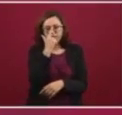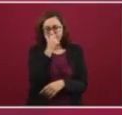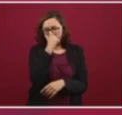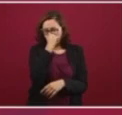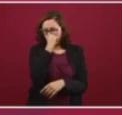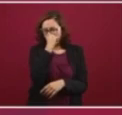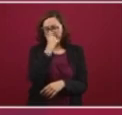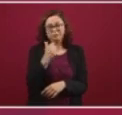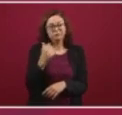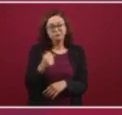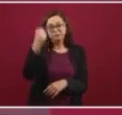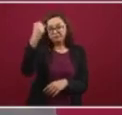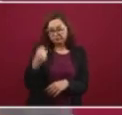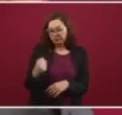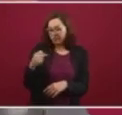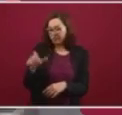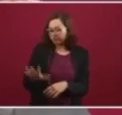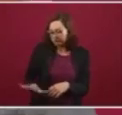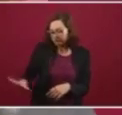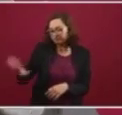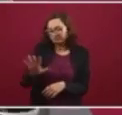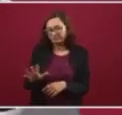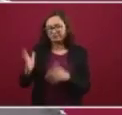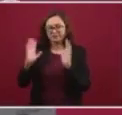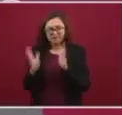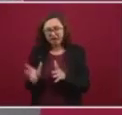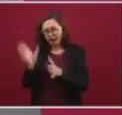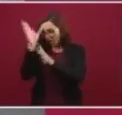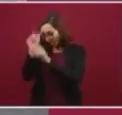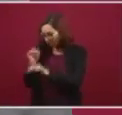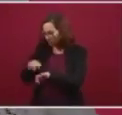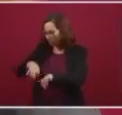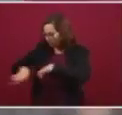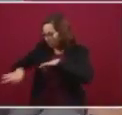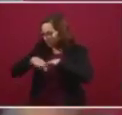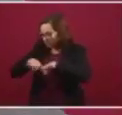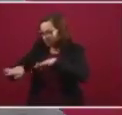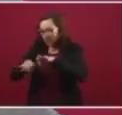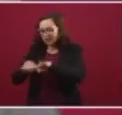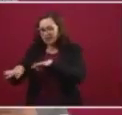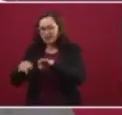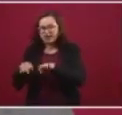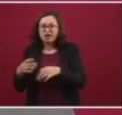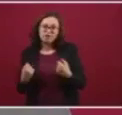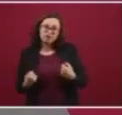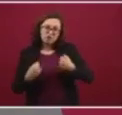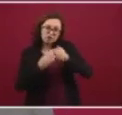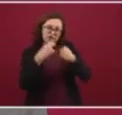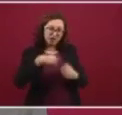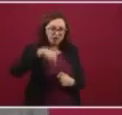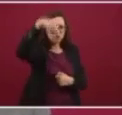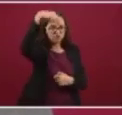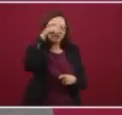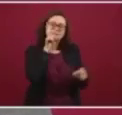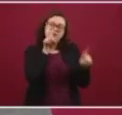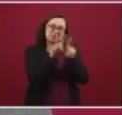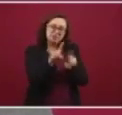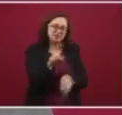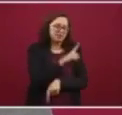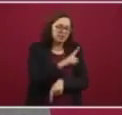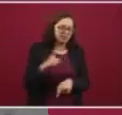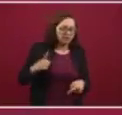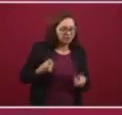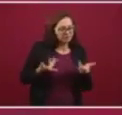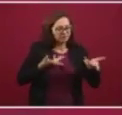sureste y Centroamérica, estamos trabajando en un acuerdo, y en el caso de la frontera norte también un